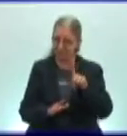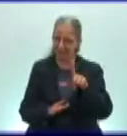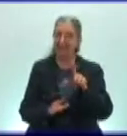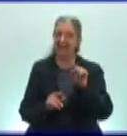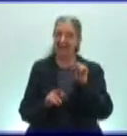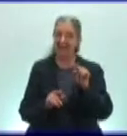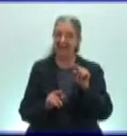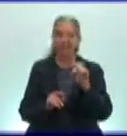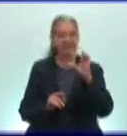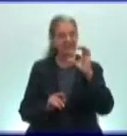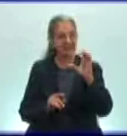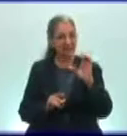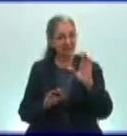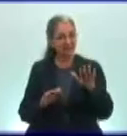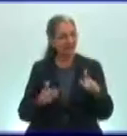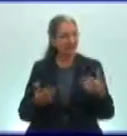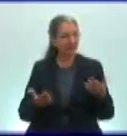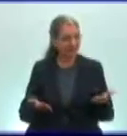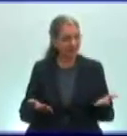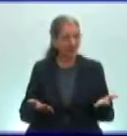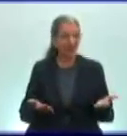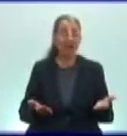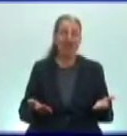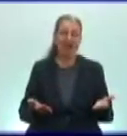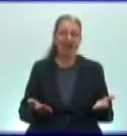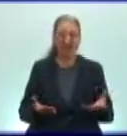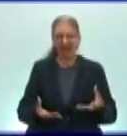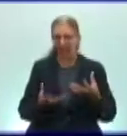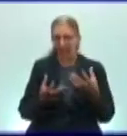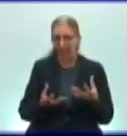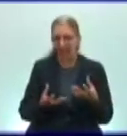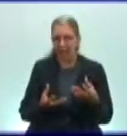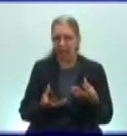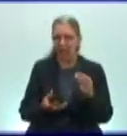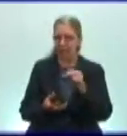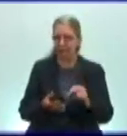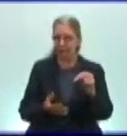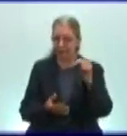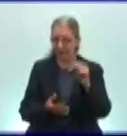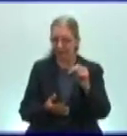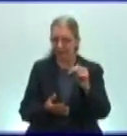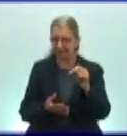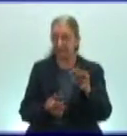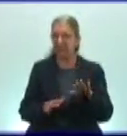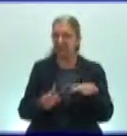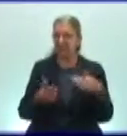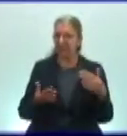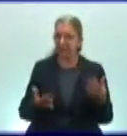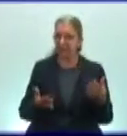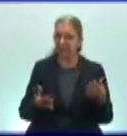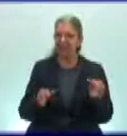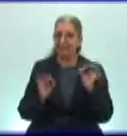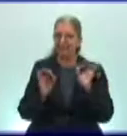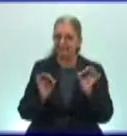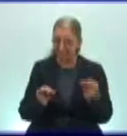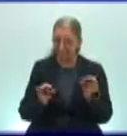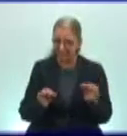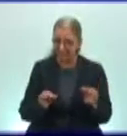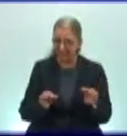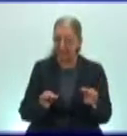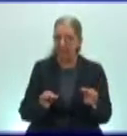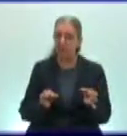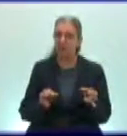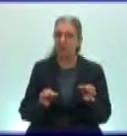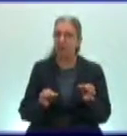el inciso C, ¿qué me decían? ¿Cuál es su carga nuclear? Bueno, ya hemos visto que tanto el número atómico como